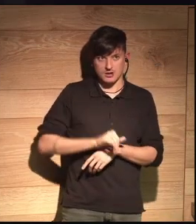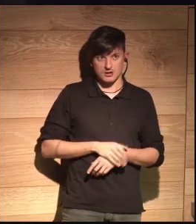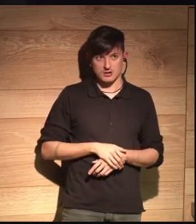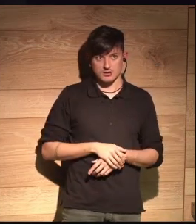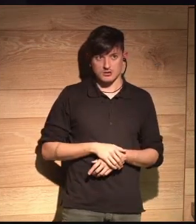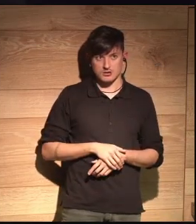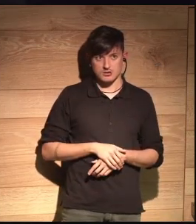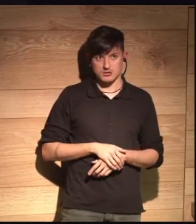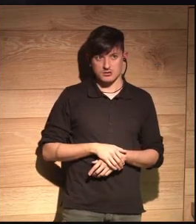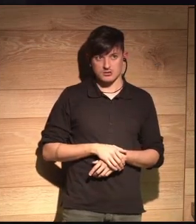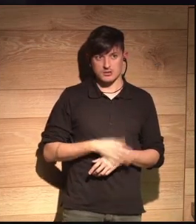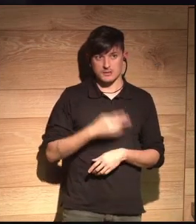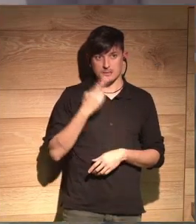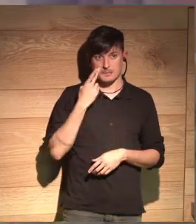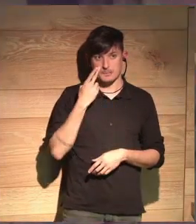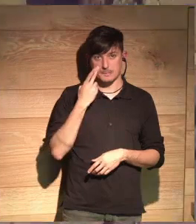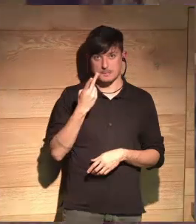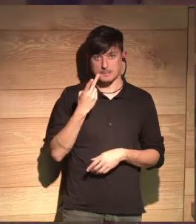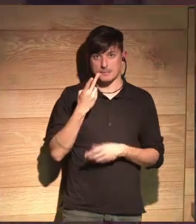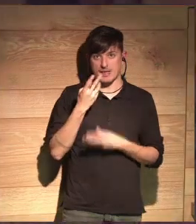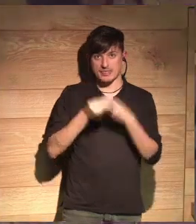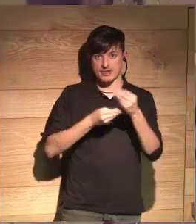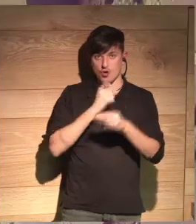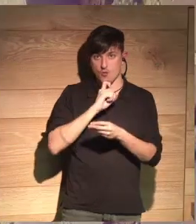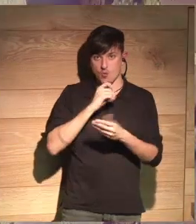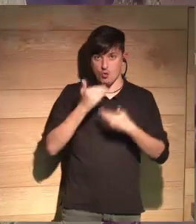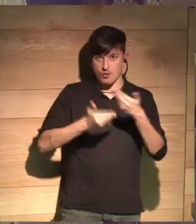aquí podemos ver cómo lo hacemos